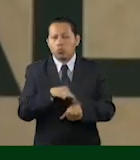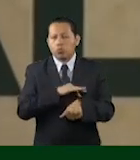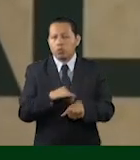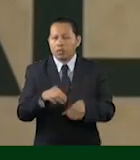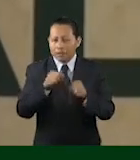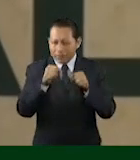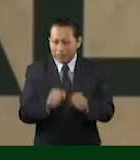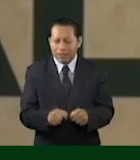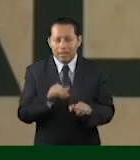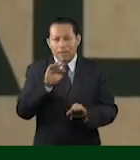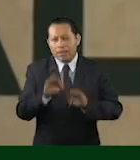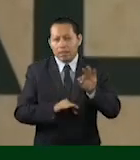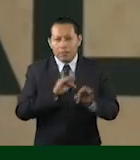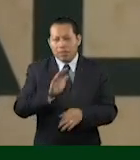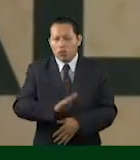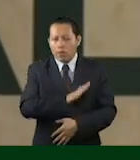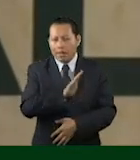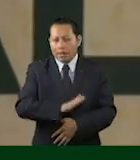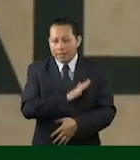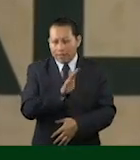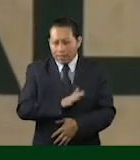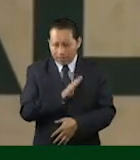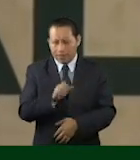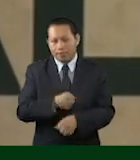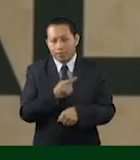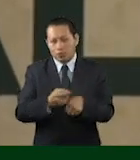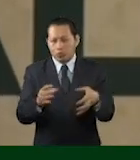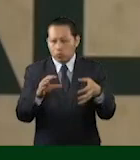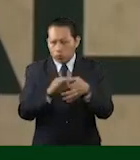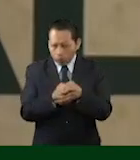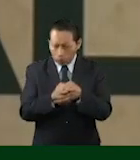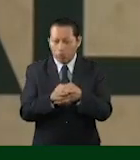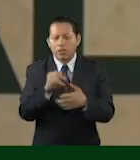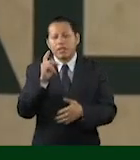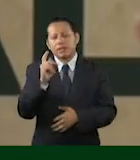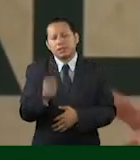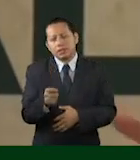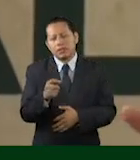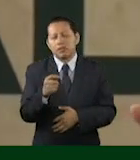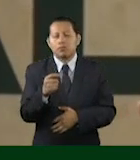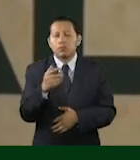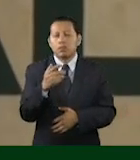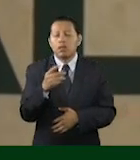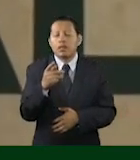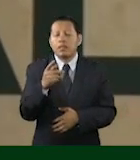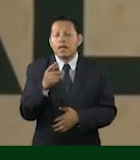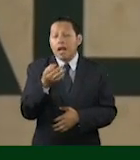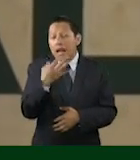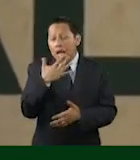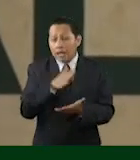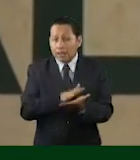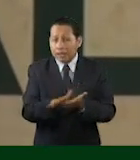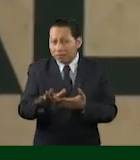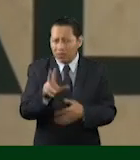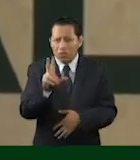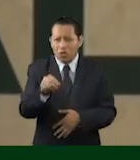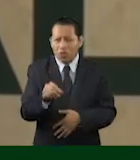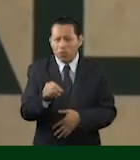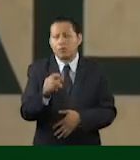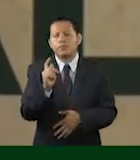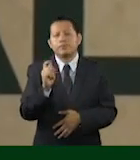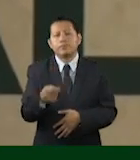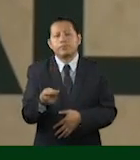garantizar tratamientos de calidad oportunos, es decir, que no haya desabastos, que no haya